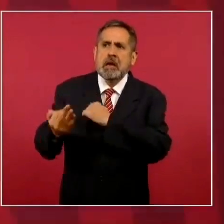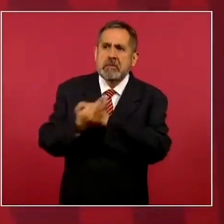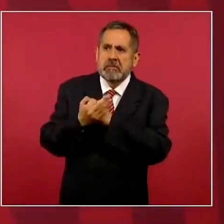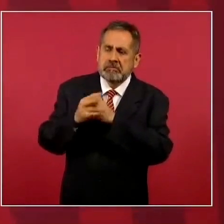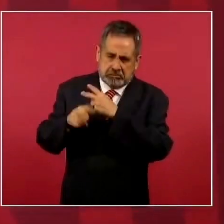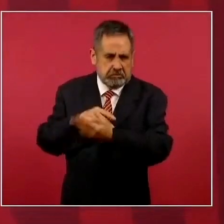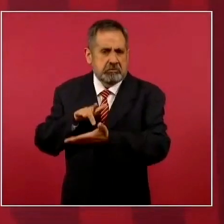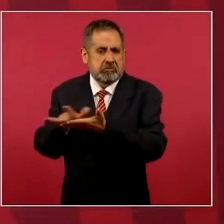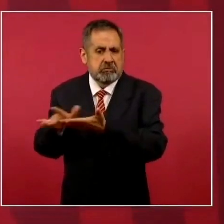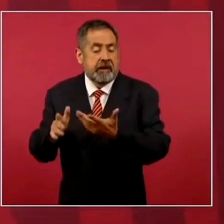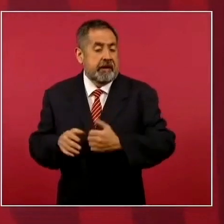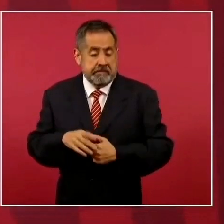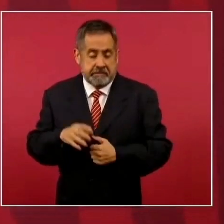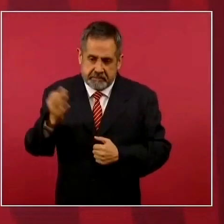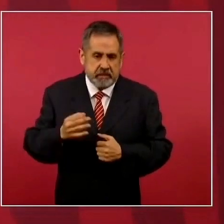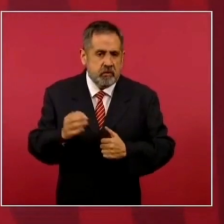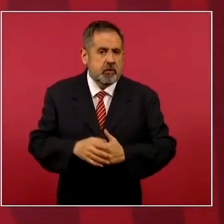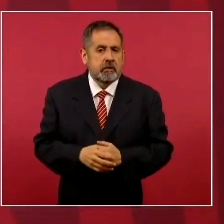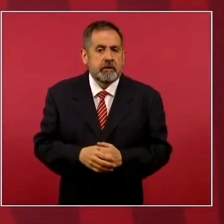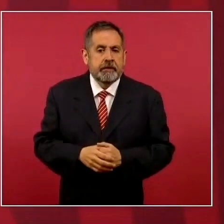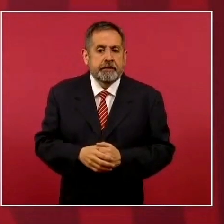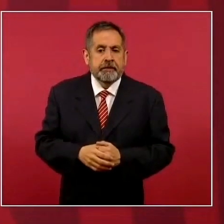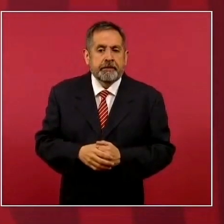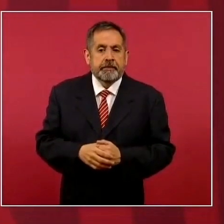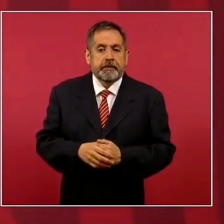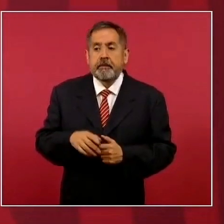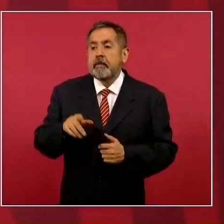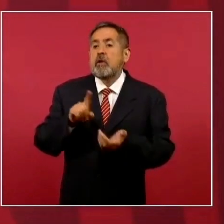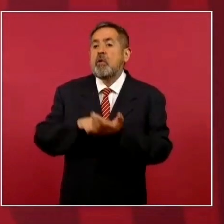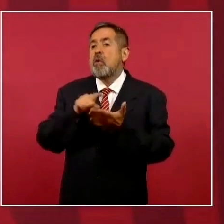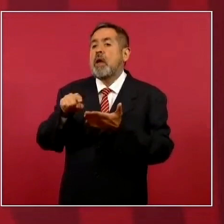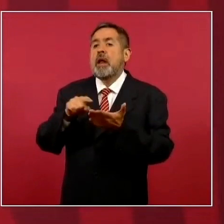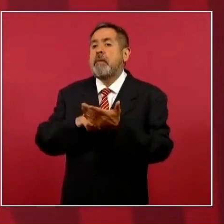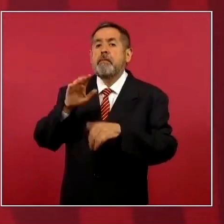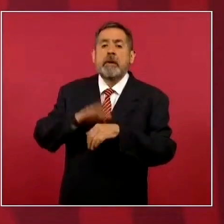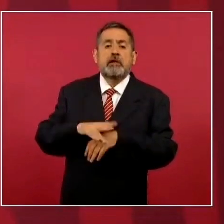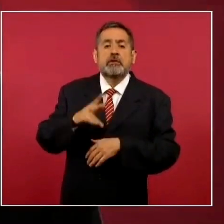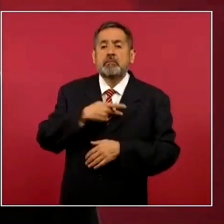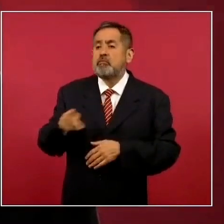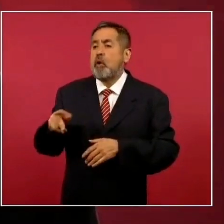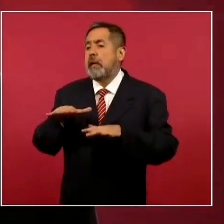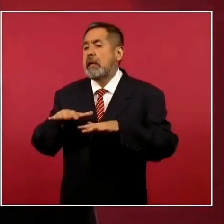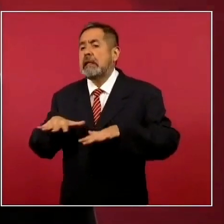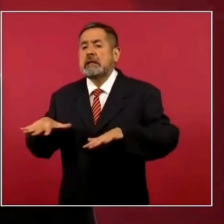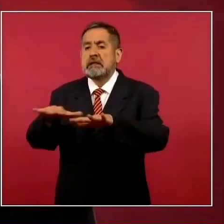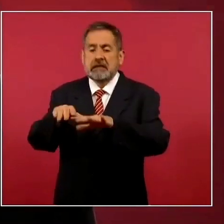¿Dónde gana? En las zonas más pobres.